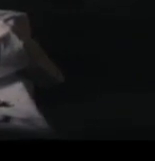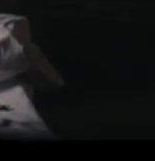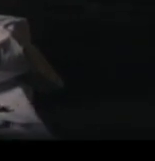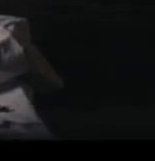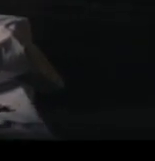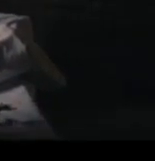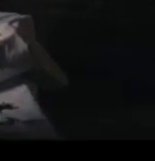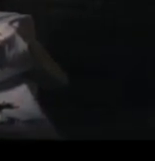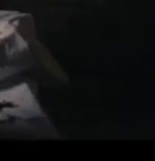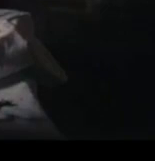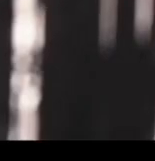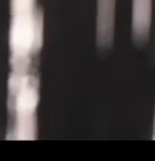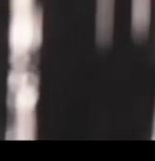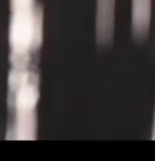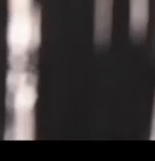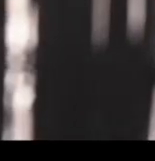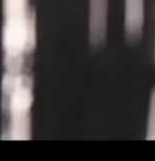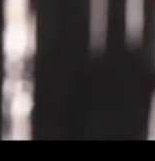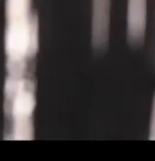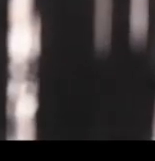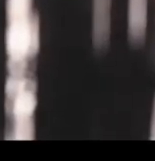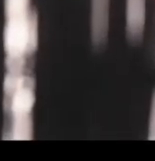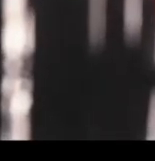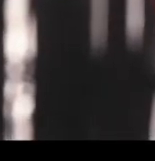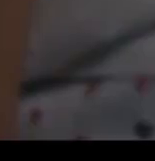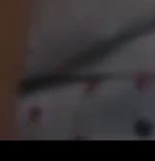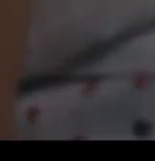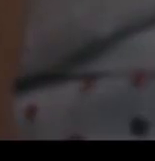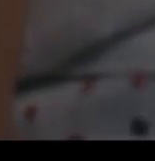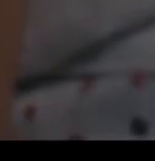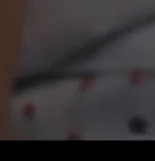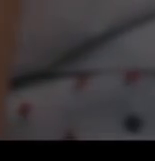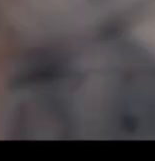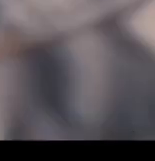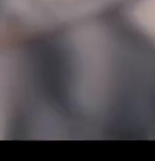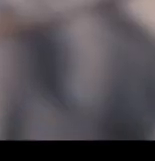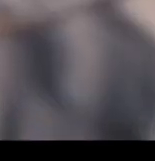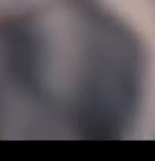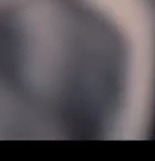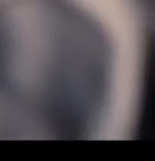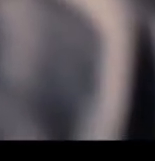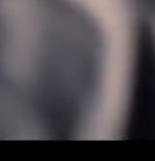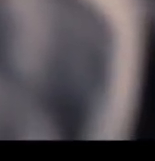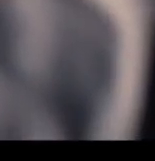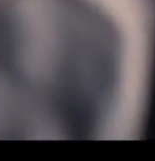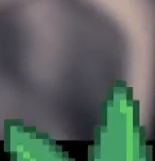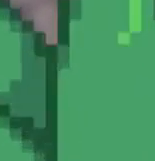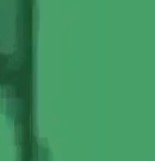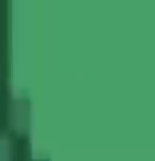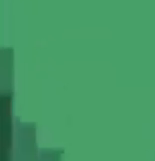quiteli kibayulina viene sobadi. Dale que andan allí chendino neduli y anaji yaña.